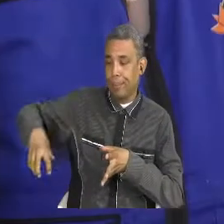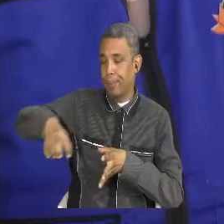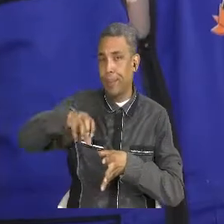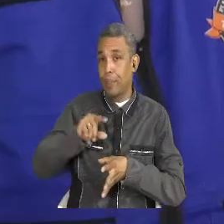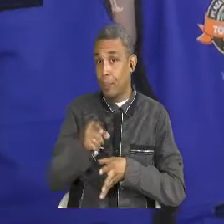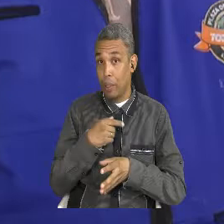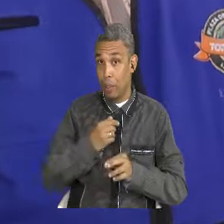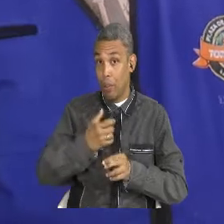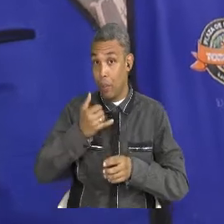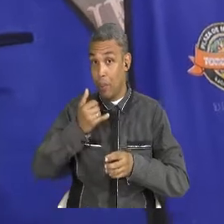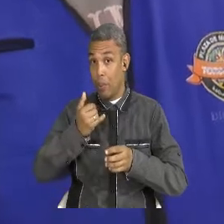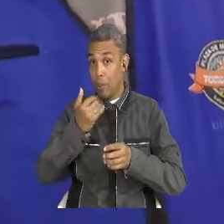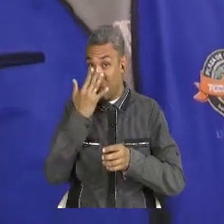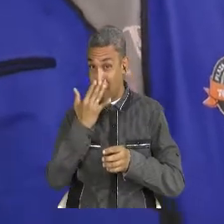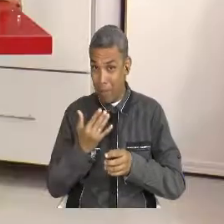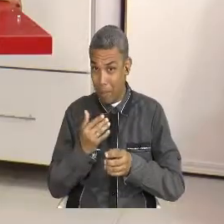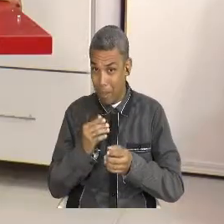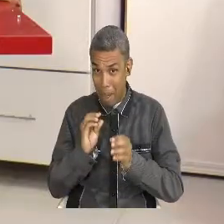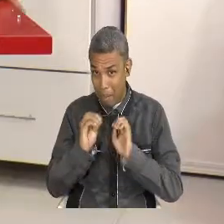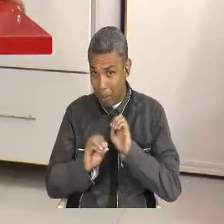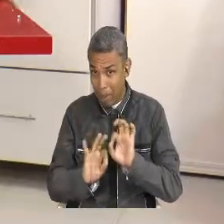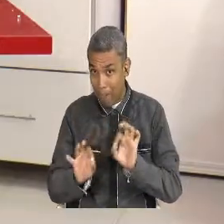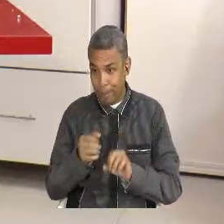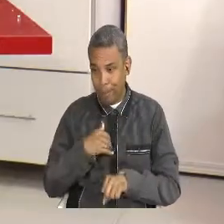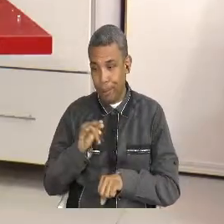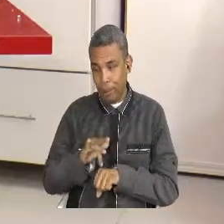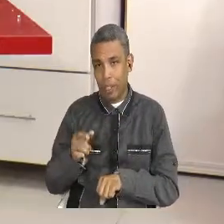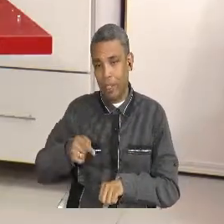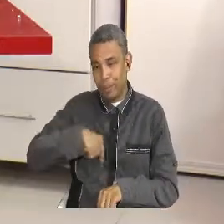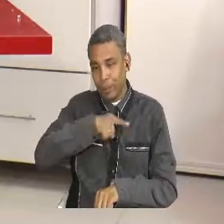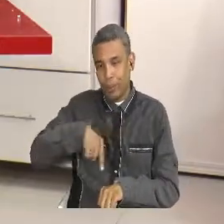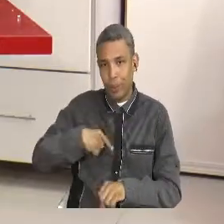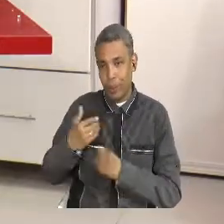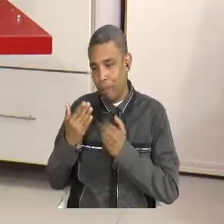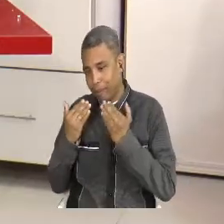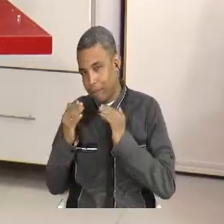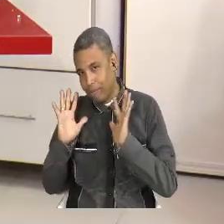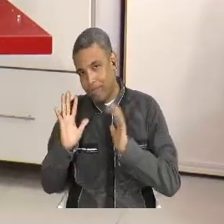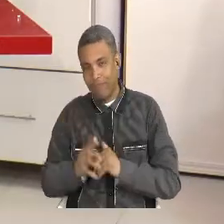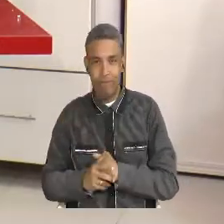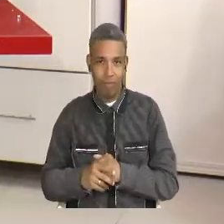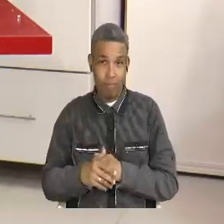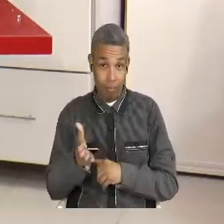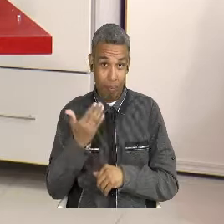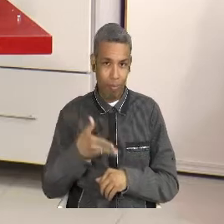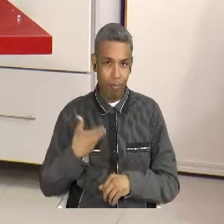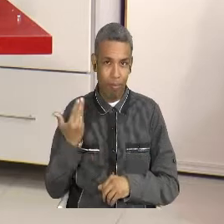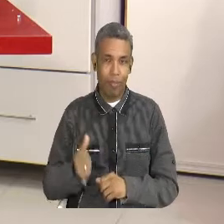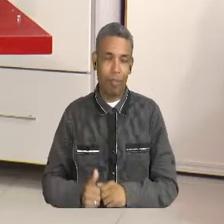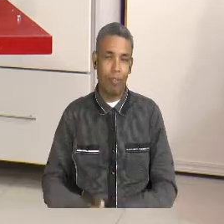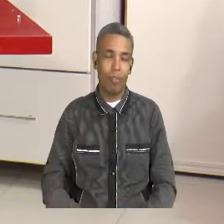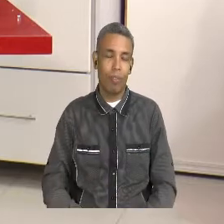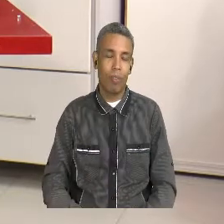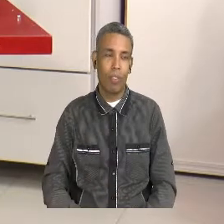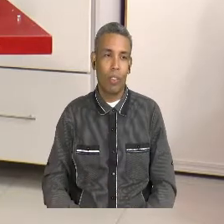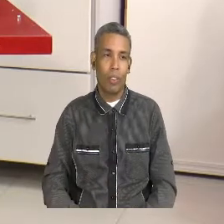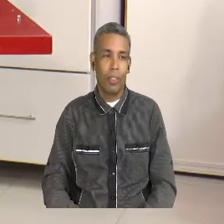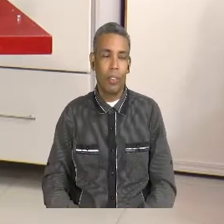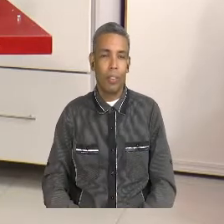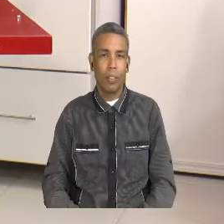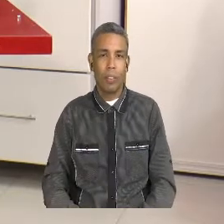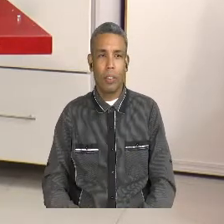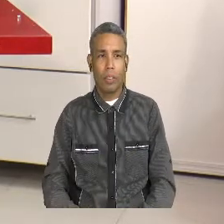señor. Pero bueno, don Libardo, yo quiero que por favor le extiendas esa invitación a todos los televidentes que hasta ahora están conectaditos con nosotros para